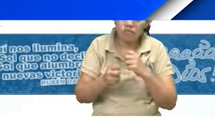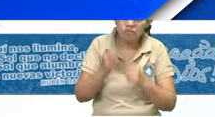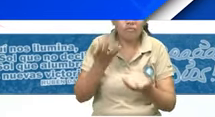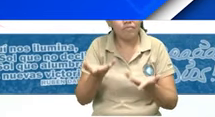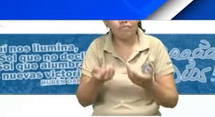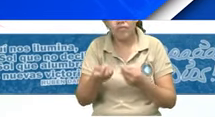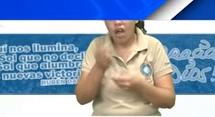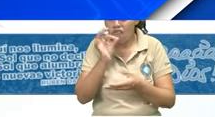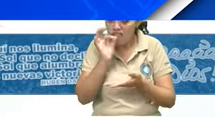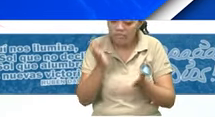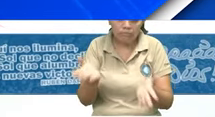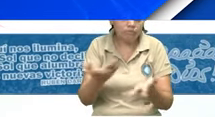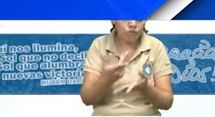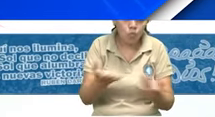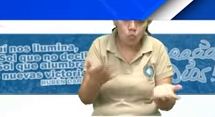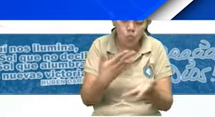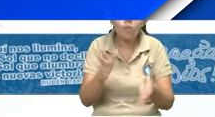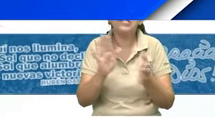producida